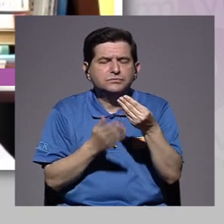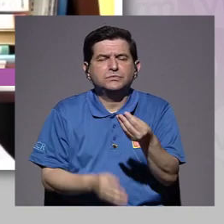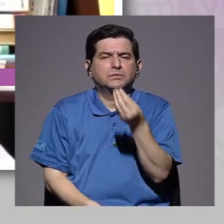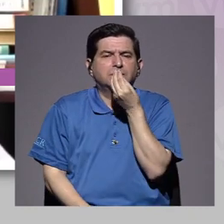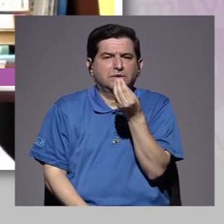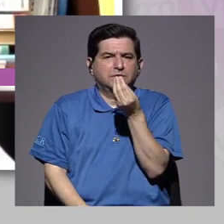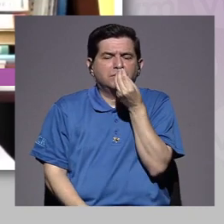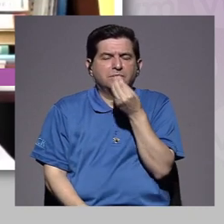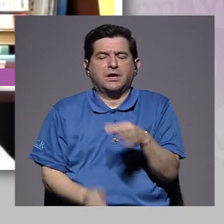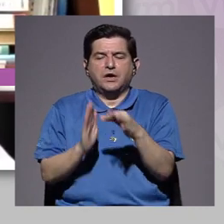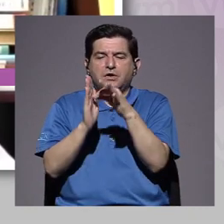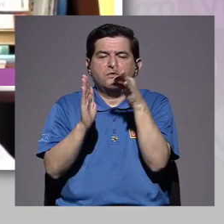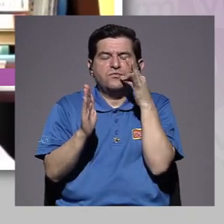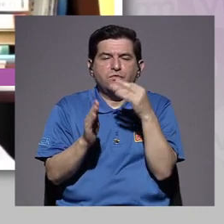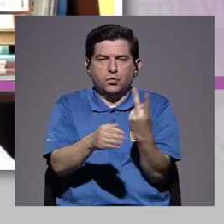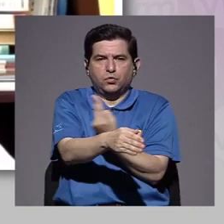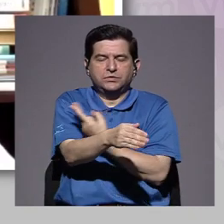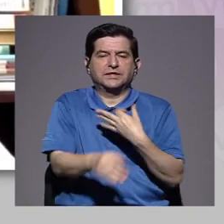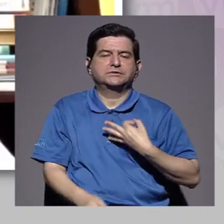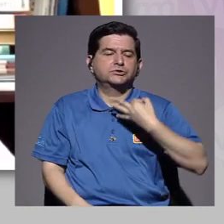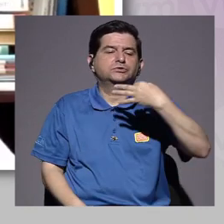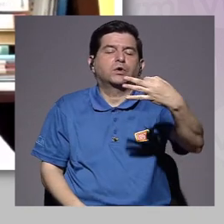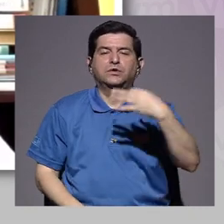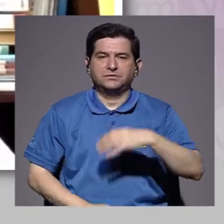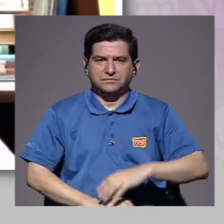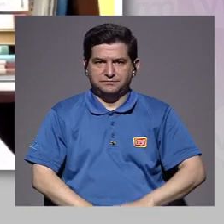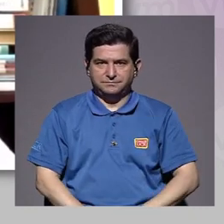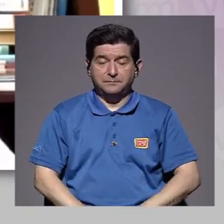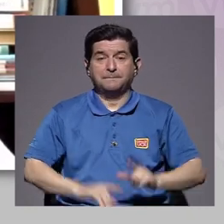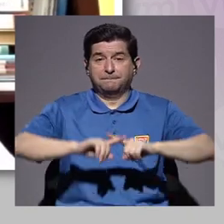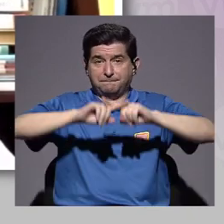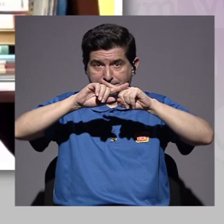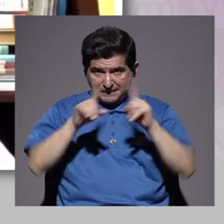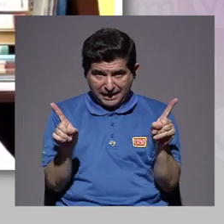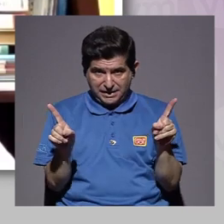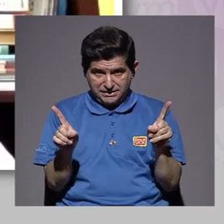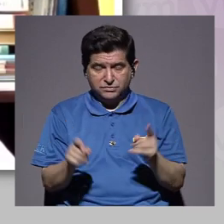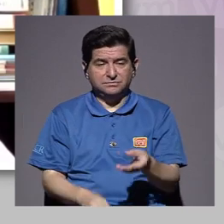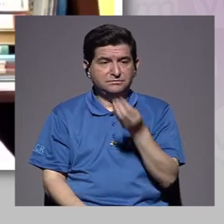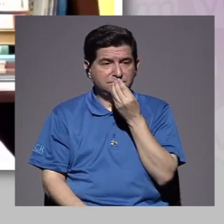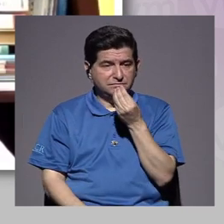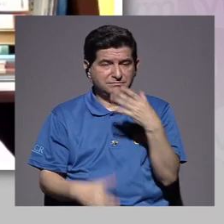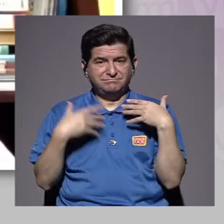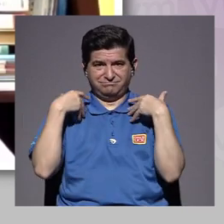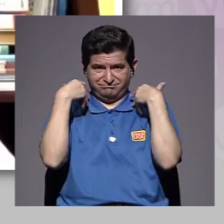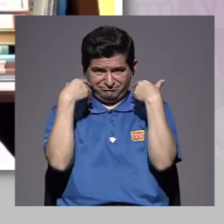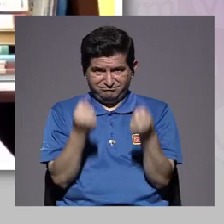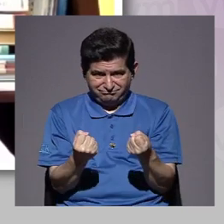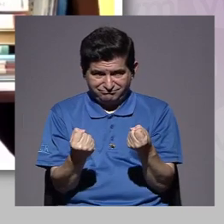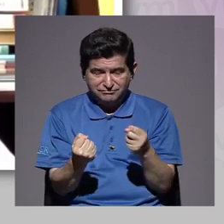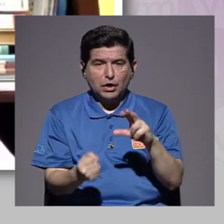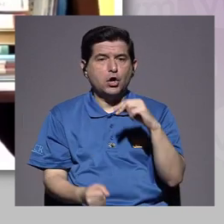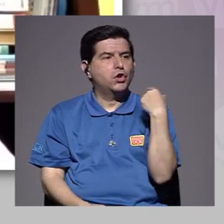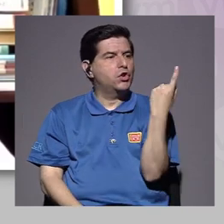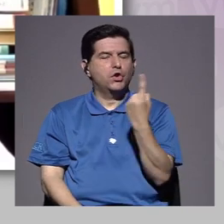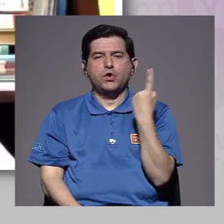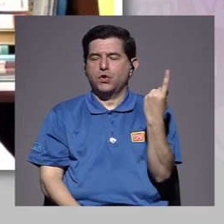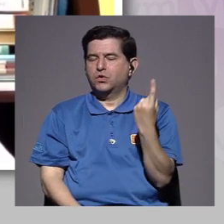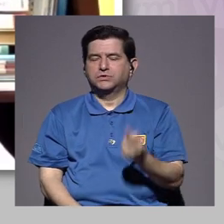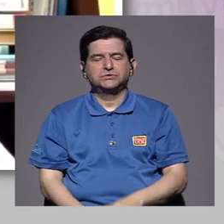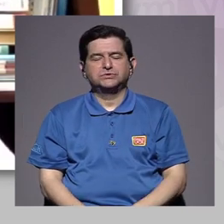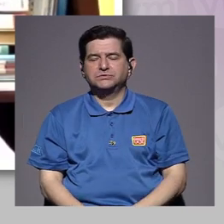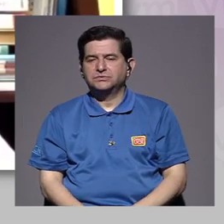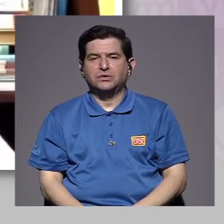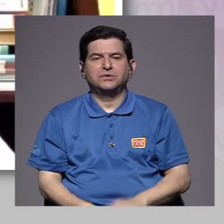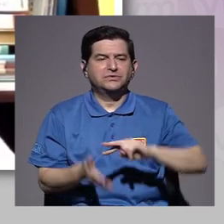importante de frutas y vegetales todos los días. Sin embargo, la alimentación saludable no solo se basa en el